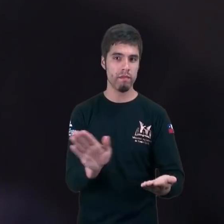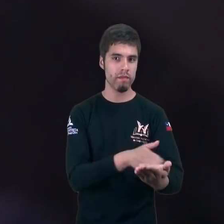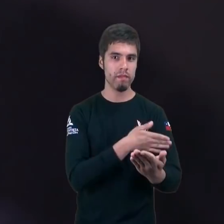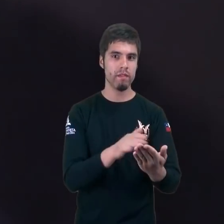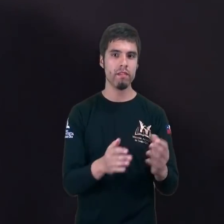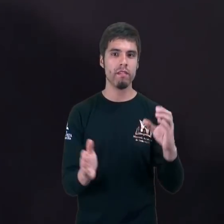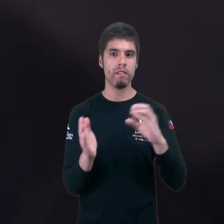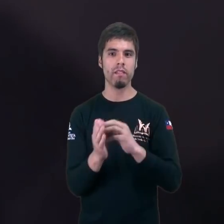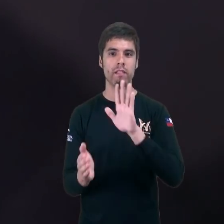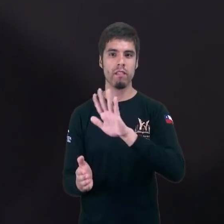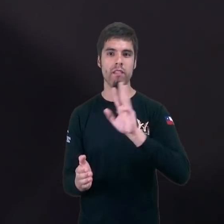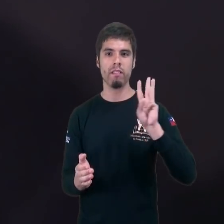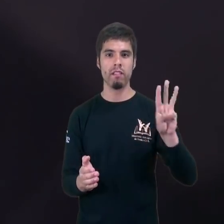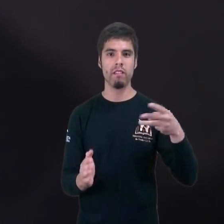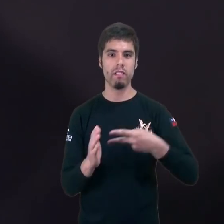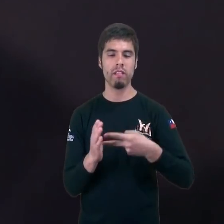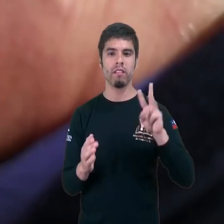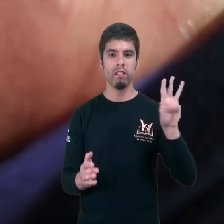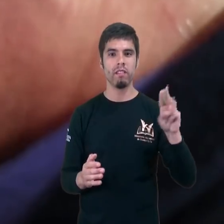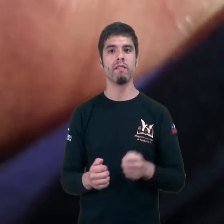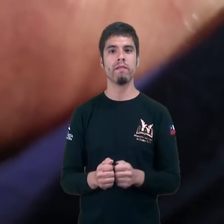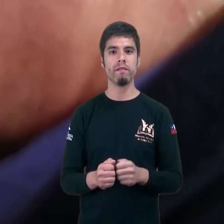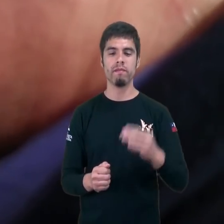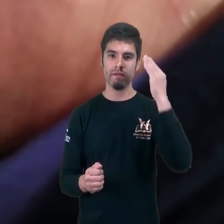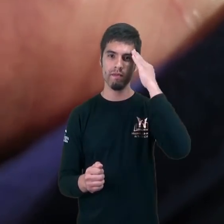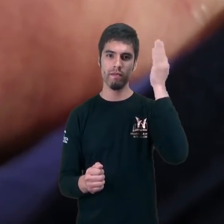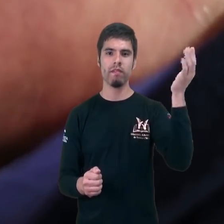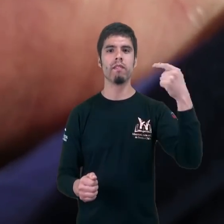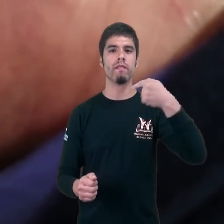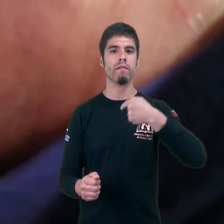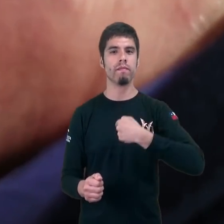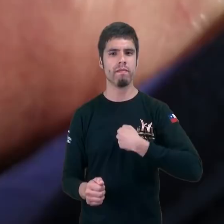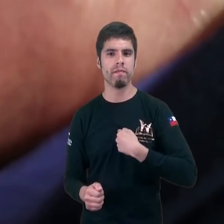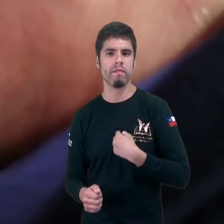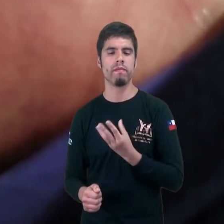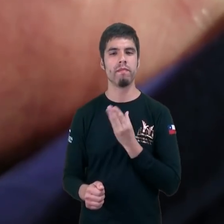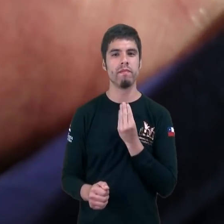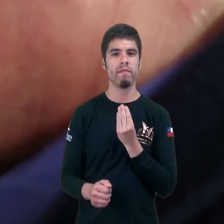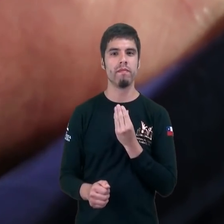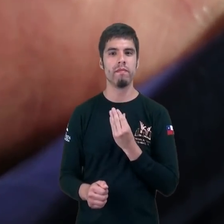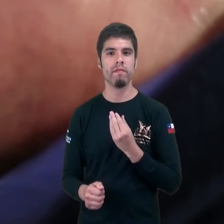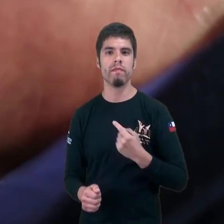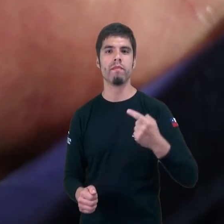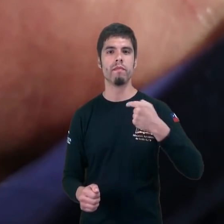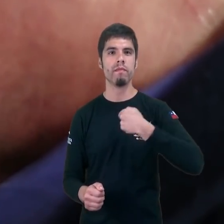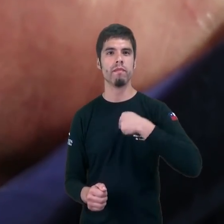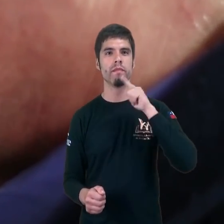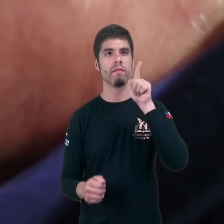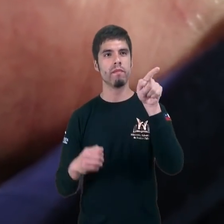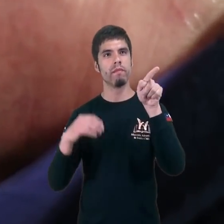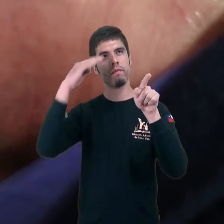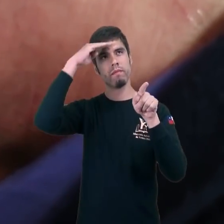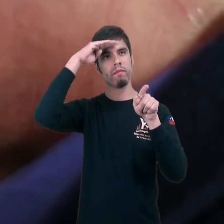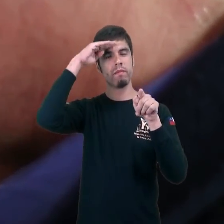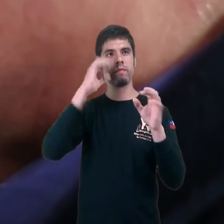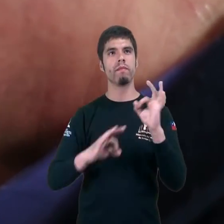encuentra en Salmos 53.3. En el día en que tengo miedo, yo en ti